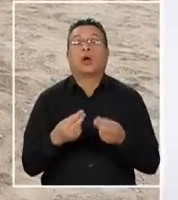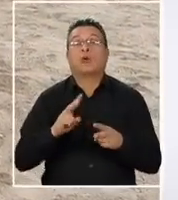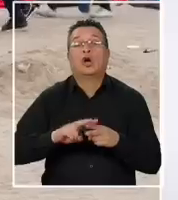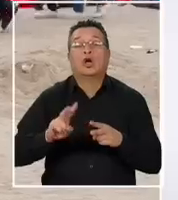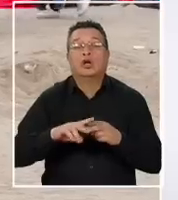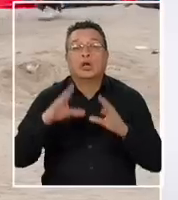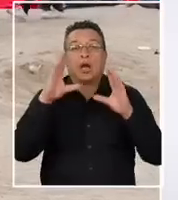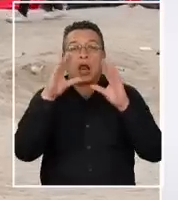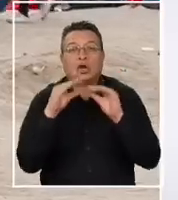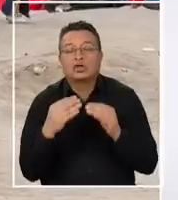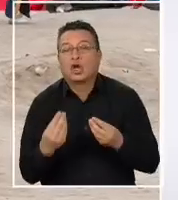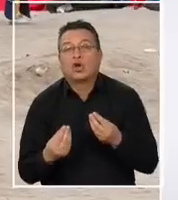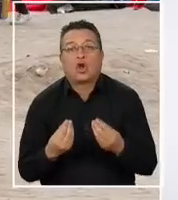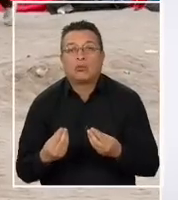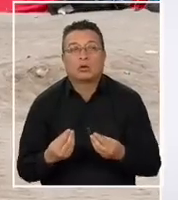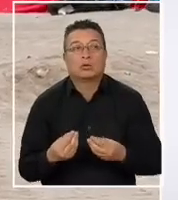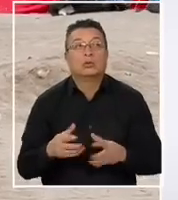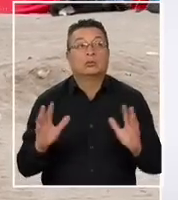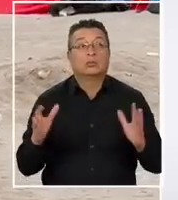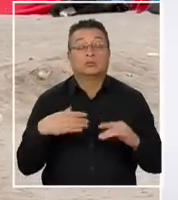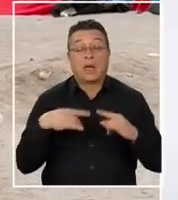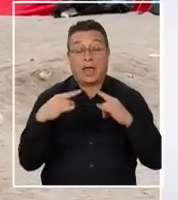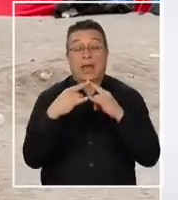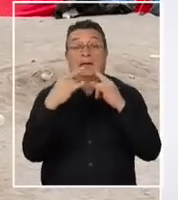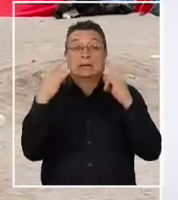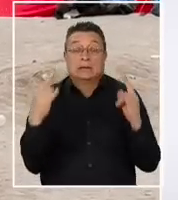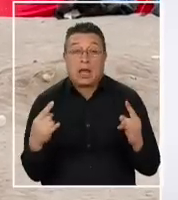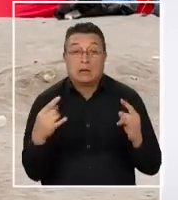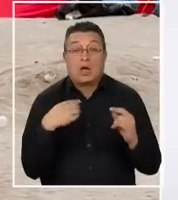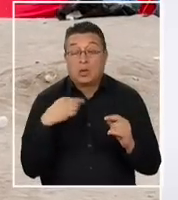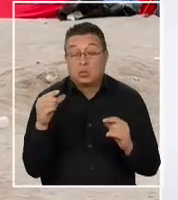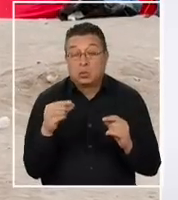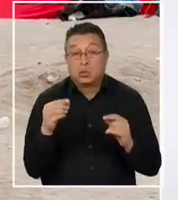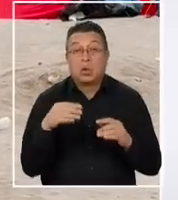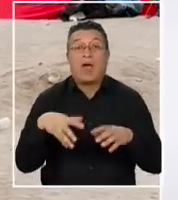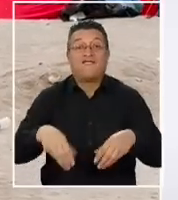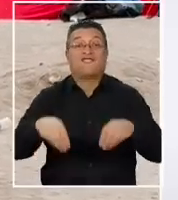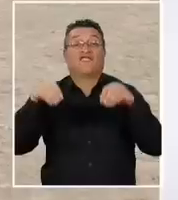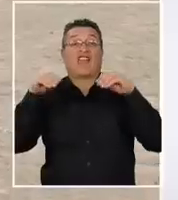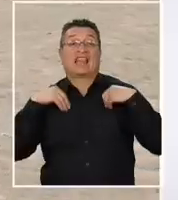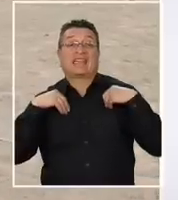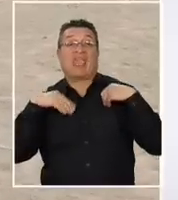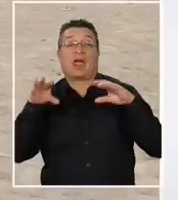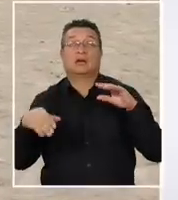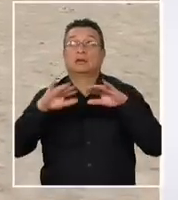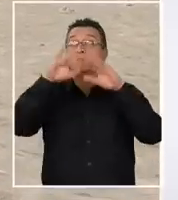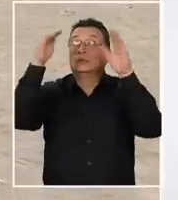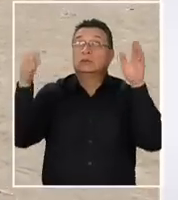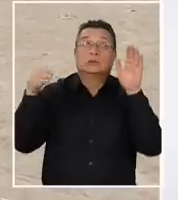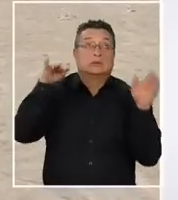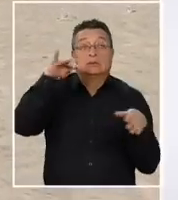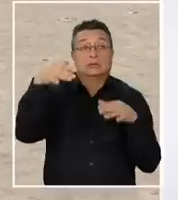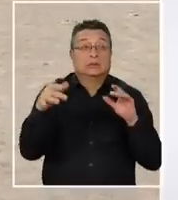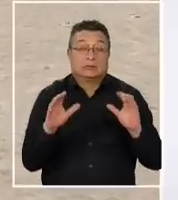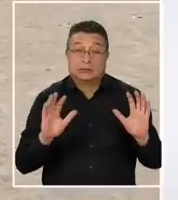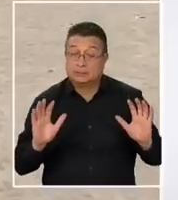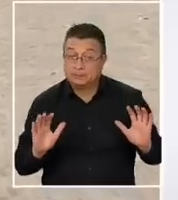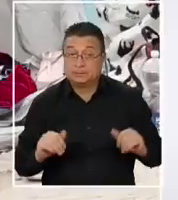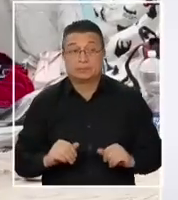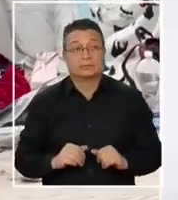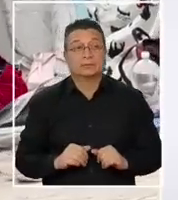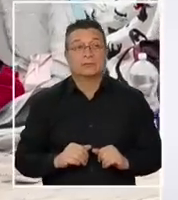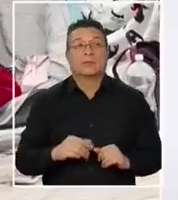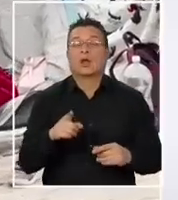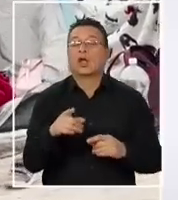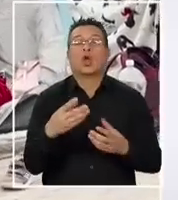noche? Bueno, nos improvisamos unas carpas con frazadas y así estamos. Un poco... Belkis, ¿cuál es